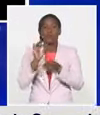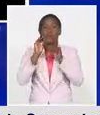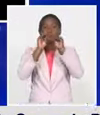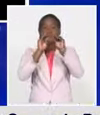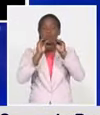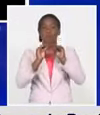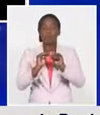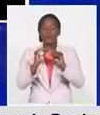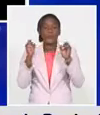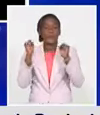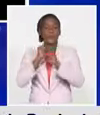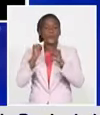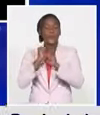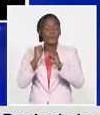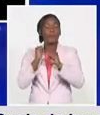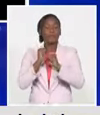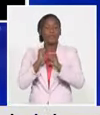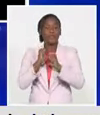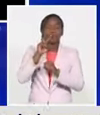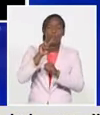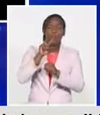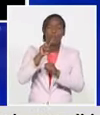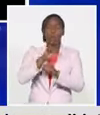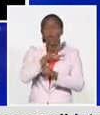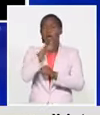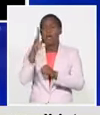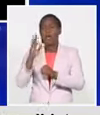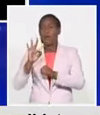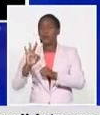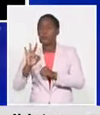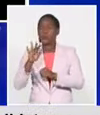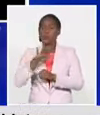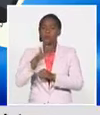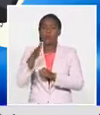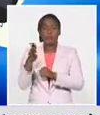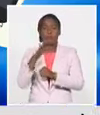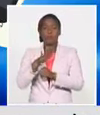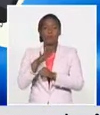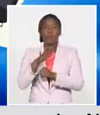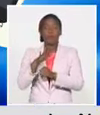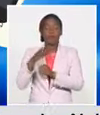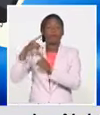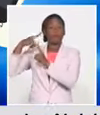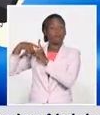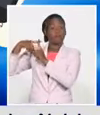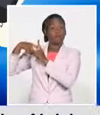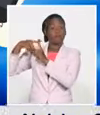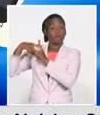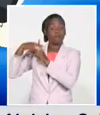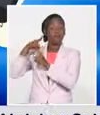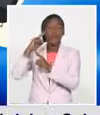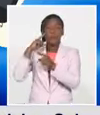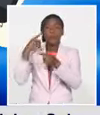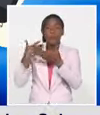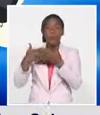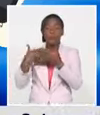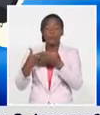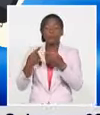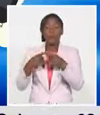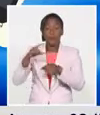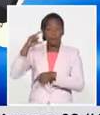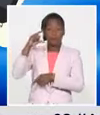grados, y se vela por una total protección de sus trabajadores. Allí Abdala estaba a buen